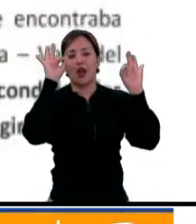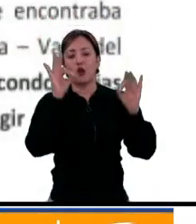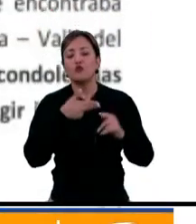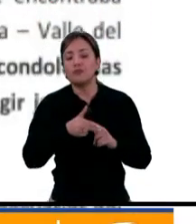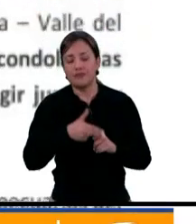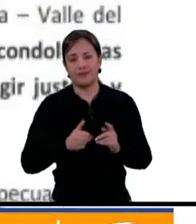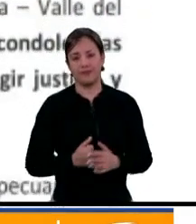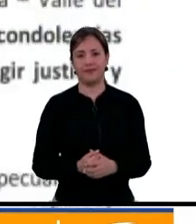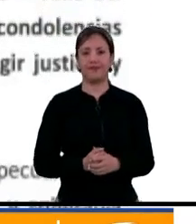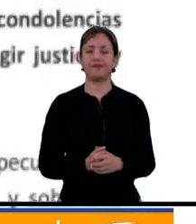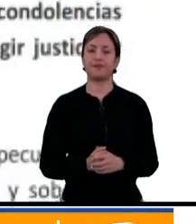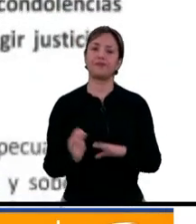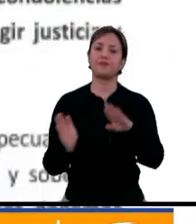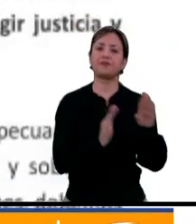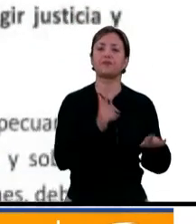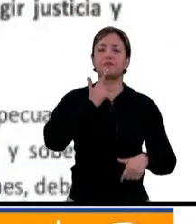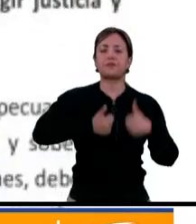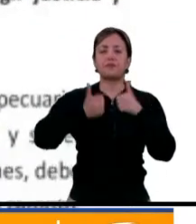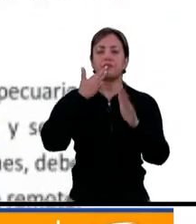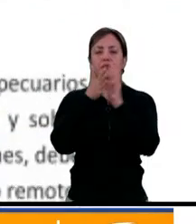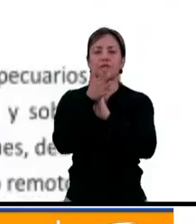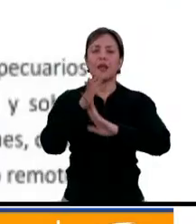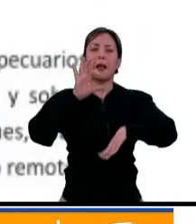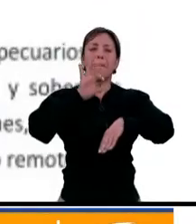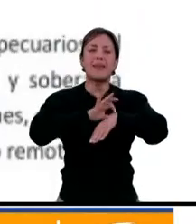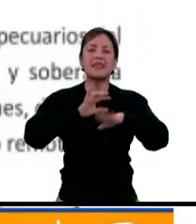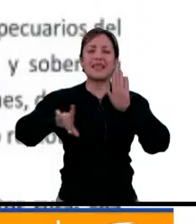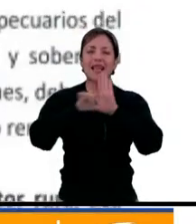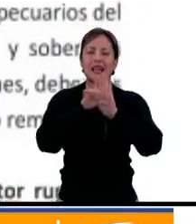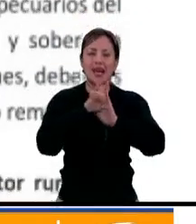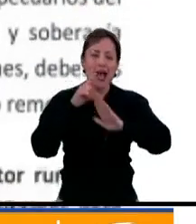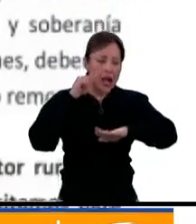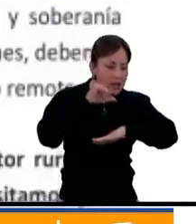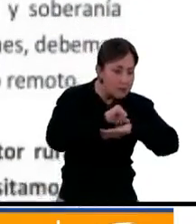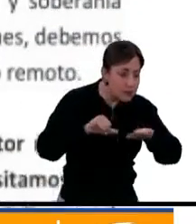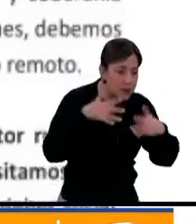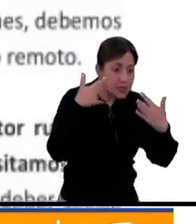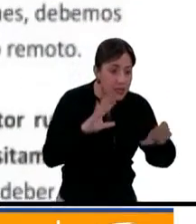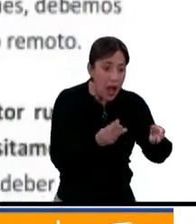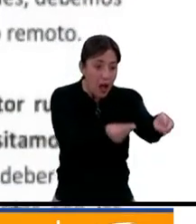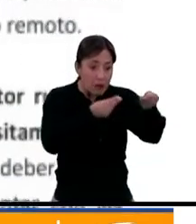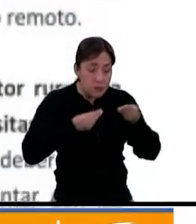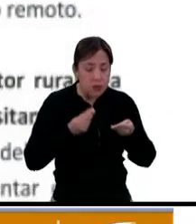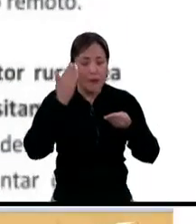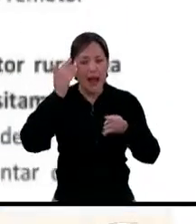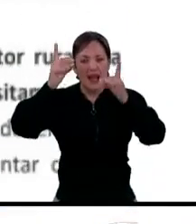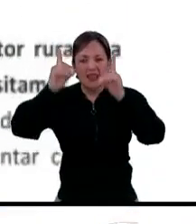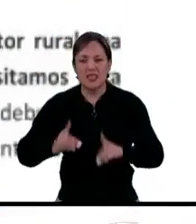posible. Según las autoridades, el dictamen de medicina legal será clave para establecer la causa de la muerte de la mujer.